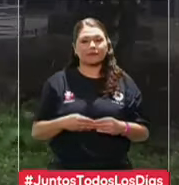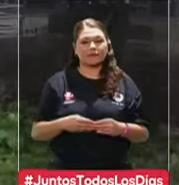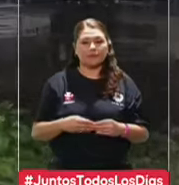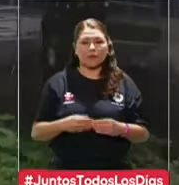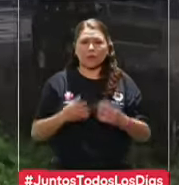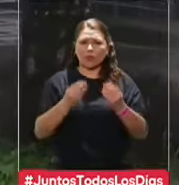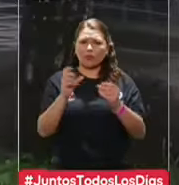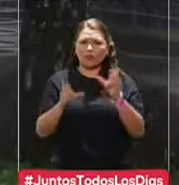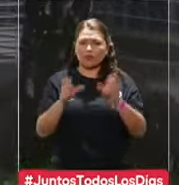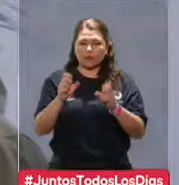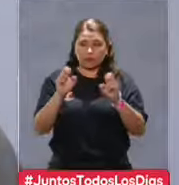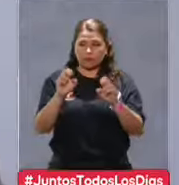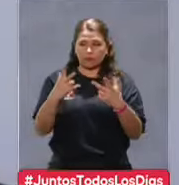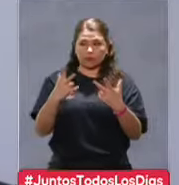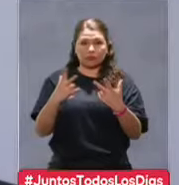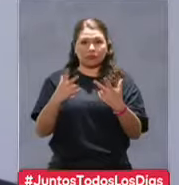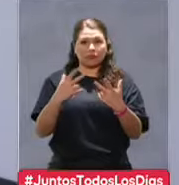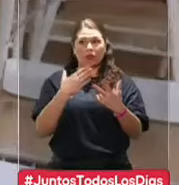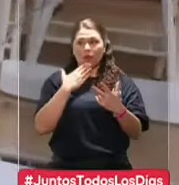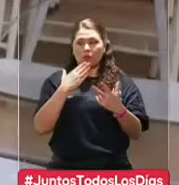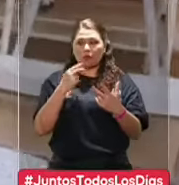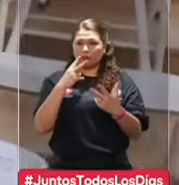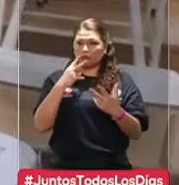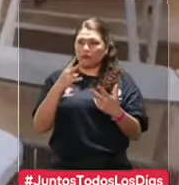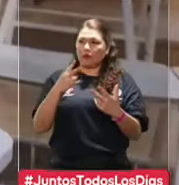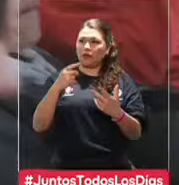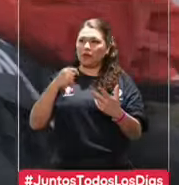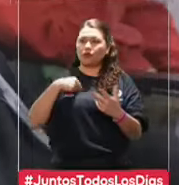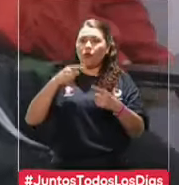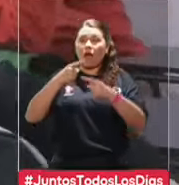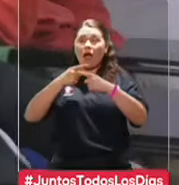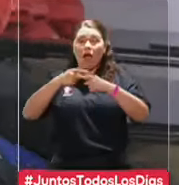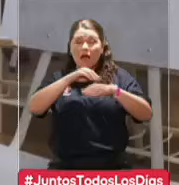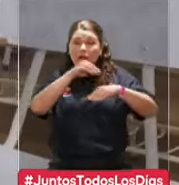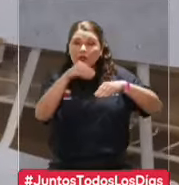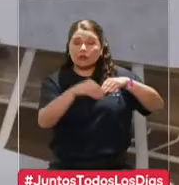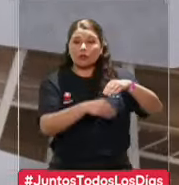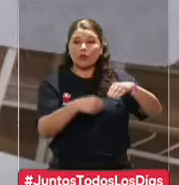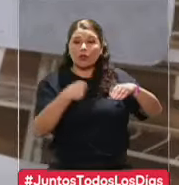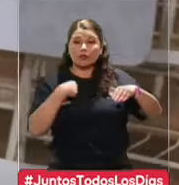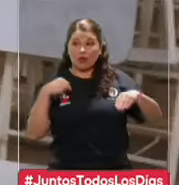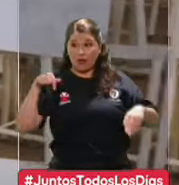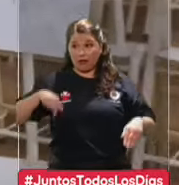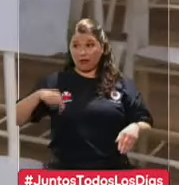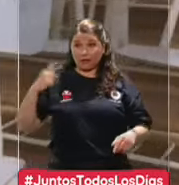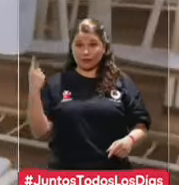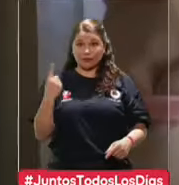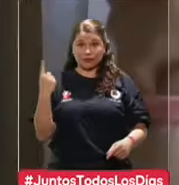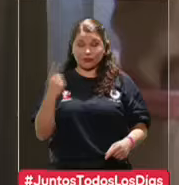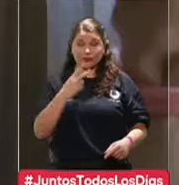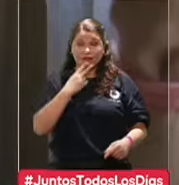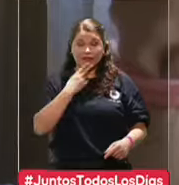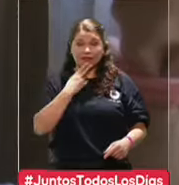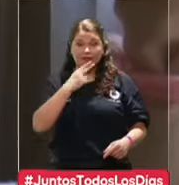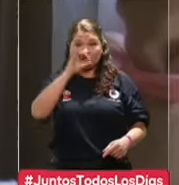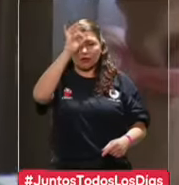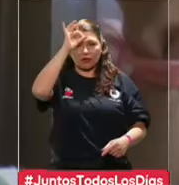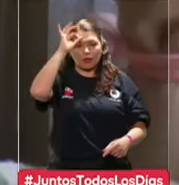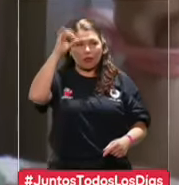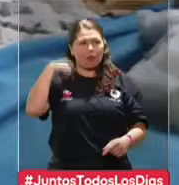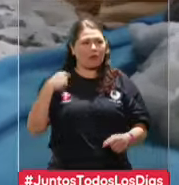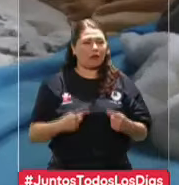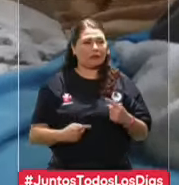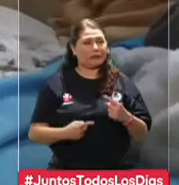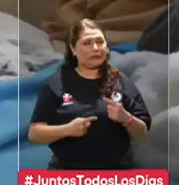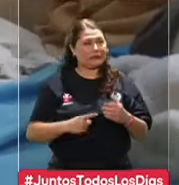Mucha gente se sorprende cuando saben de que yo vengo de Peñalolén y que estoy aquí prácticamente sola. Sí, lo que vimos con la... Al principio